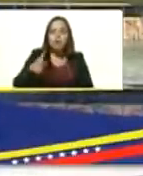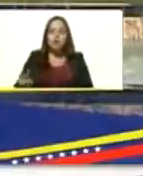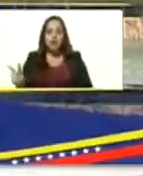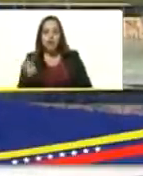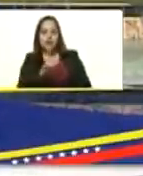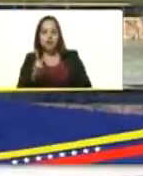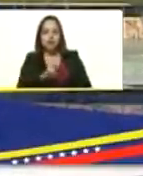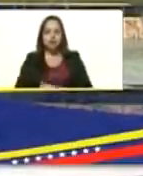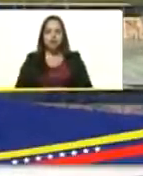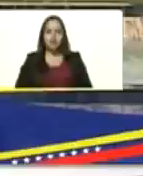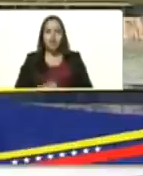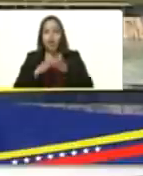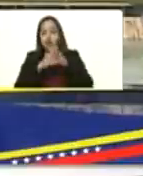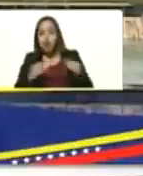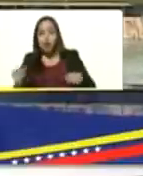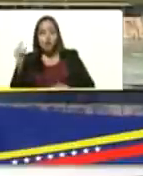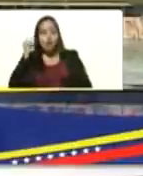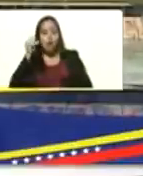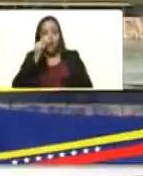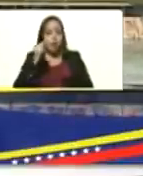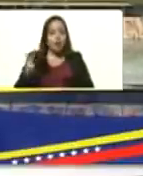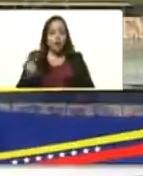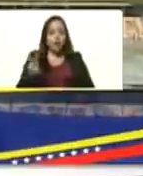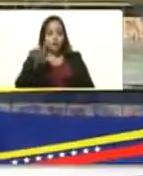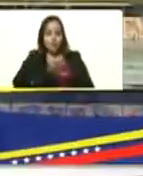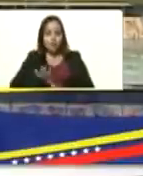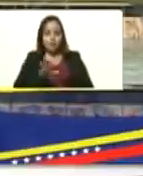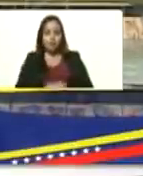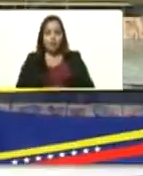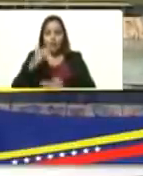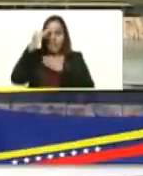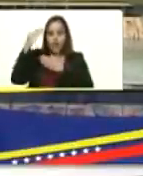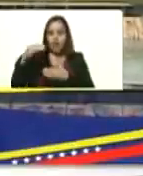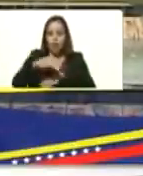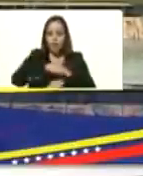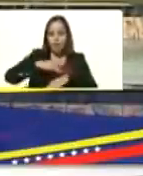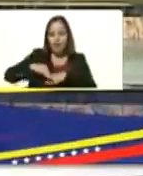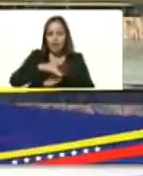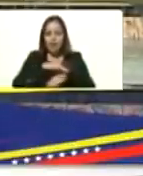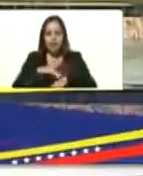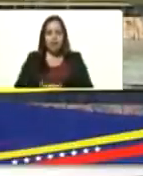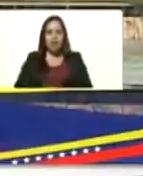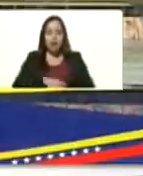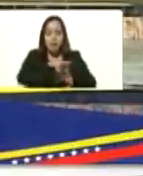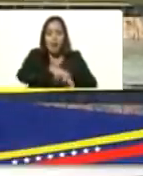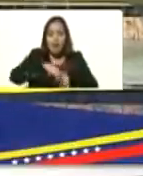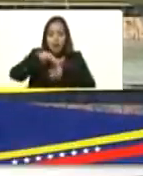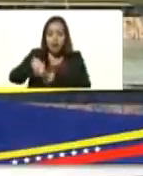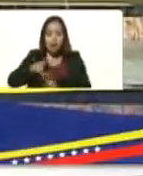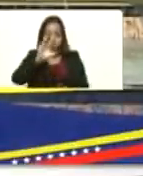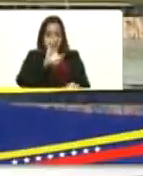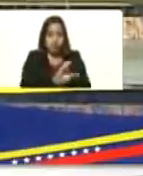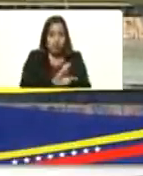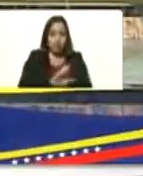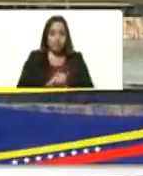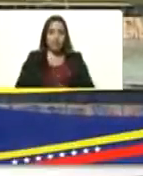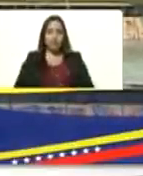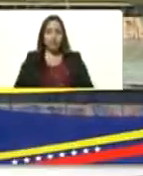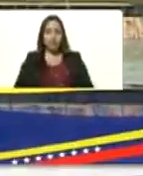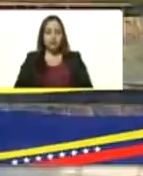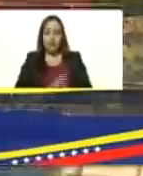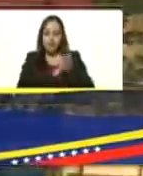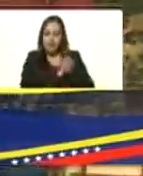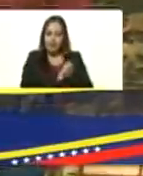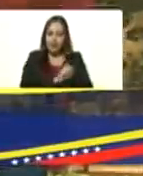para todas las venezolanas saludó a la ministra del poder popular para la agricultura urbana crazy barrio compañera